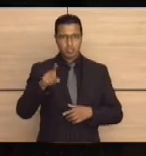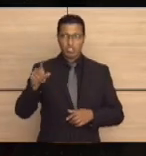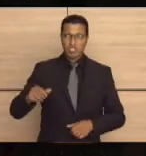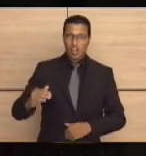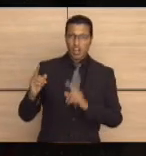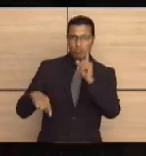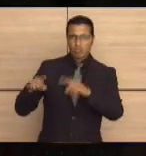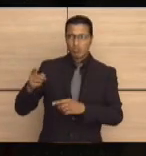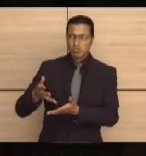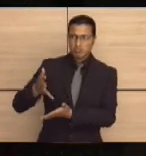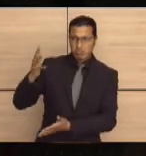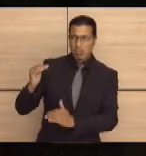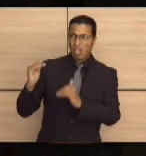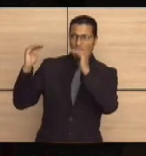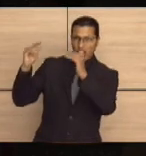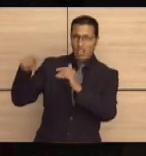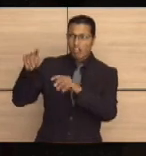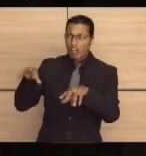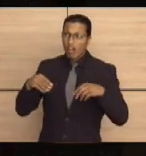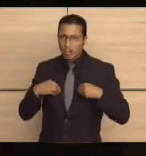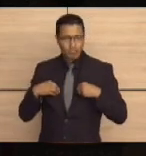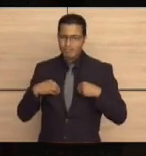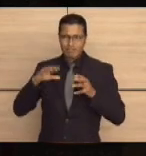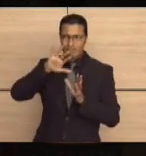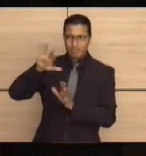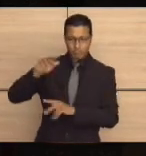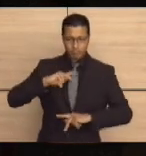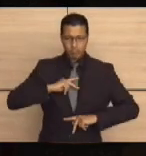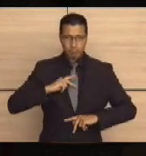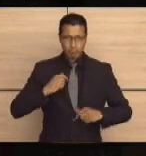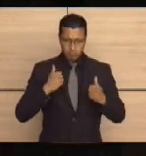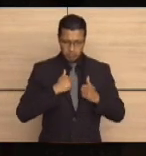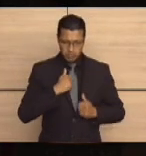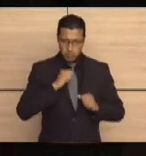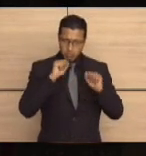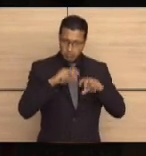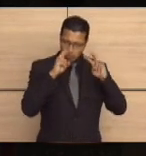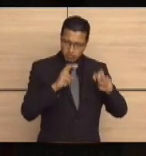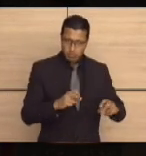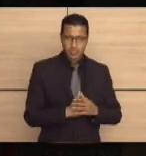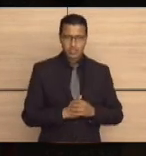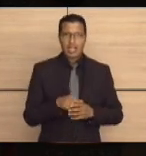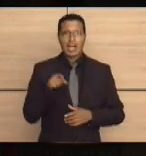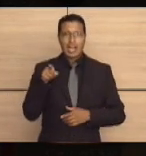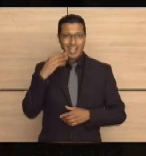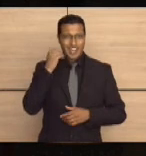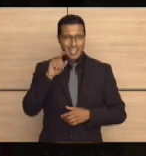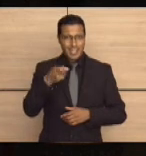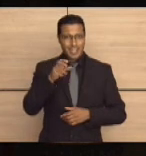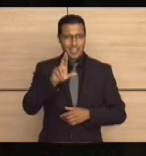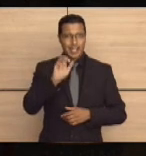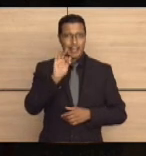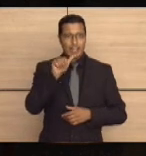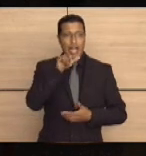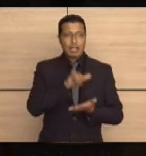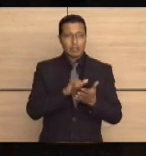poderosos, a las masas, a los grupos que imponen su visión del mundo. Y eso es justamente lo que ha hecho Greta Thunberg. Ha estudiado el